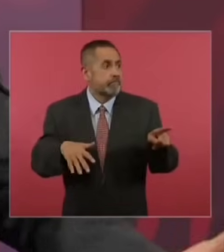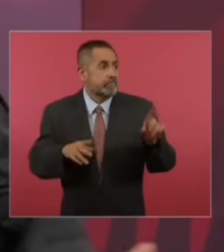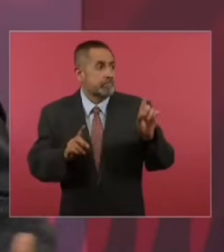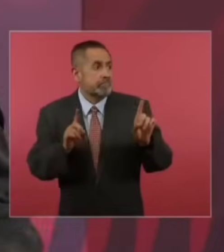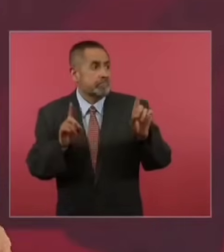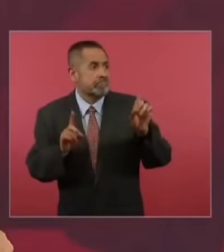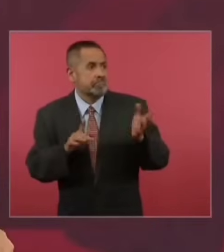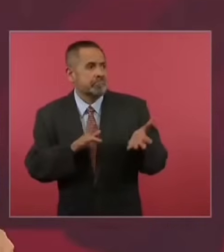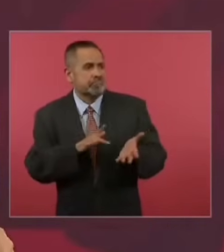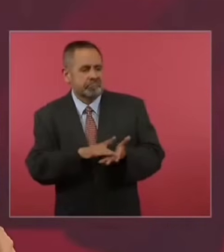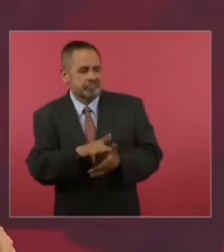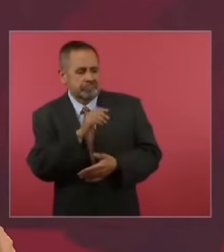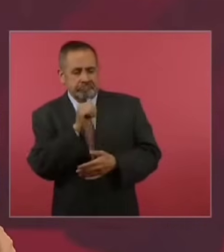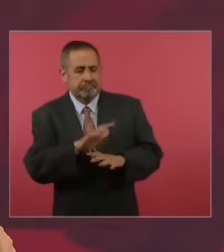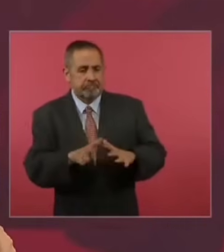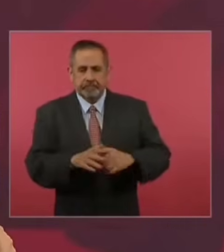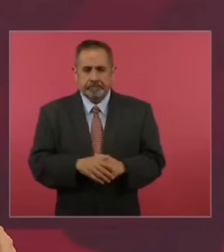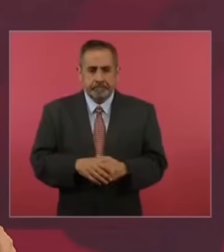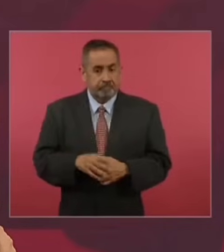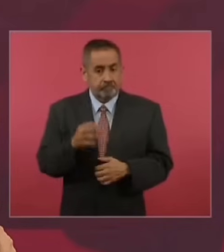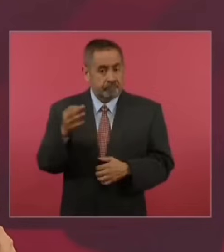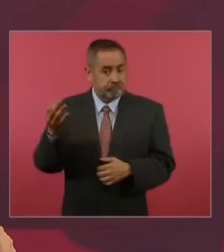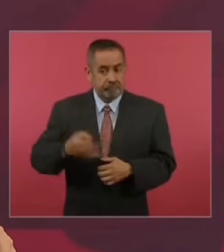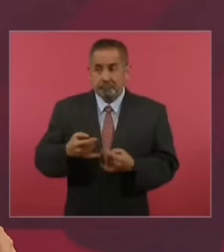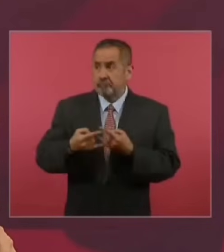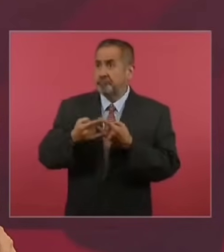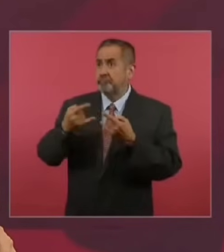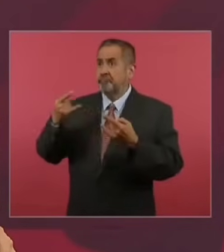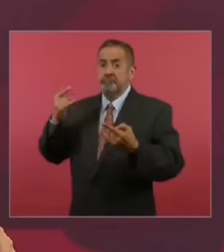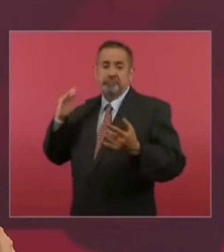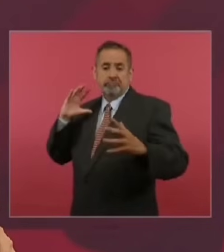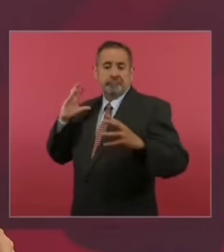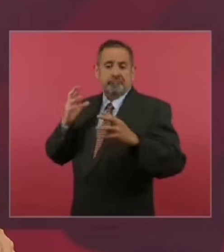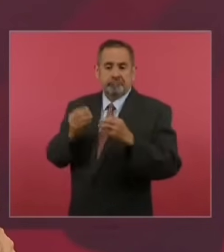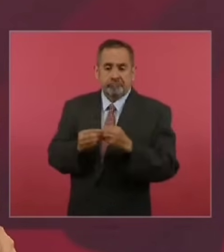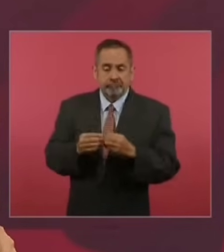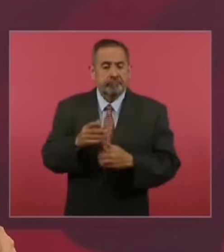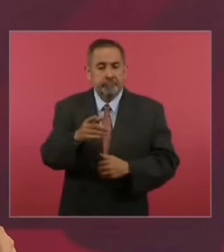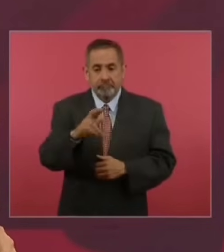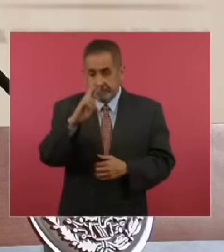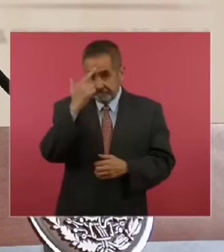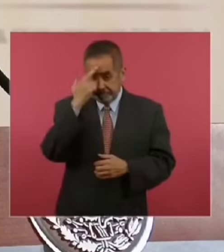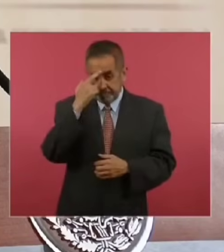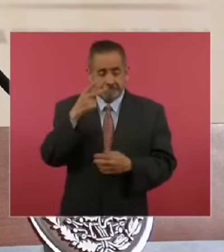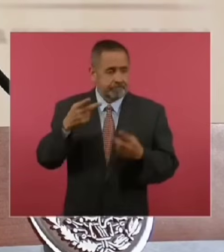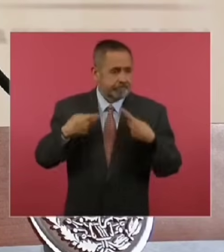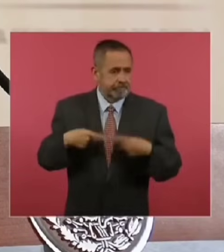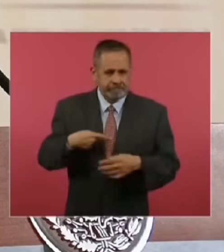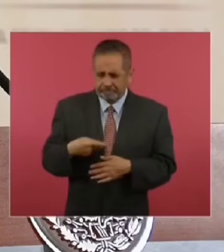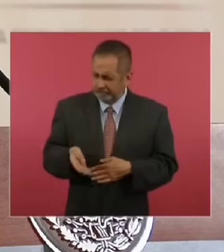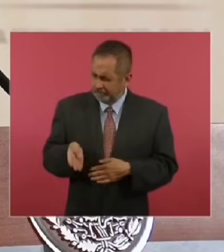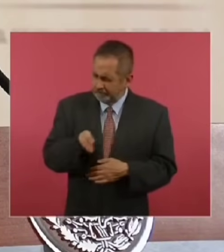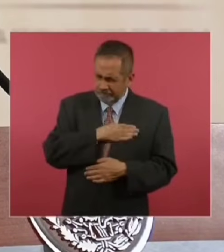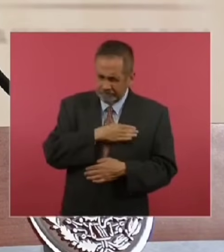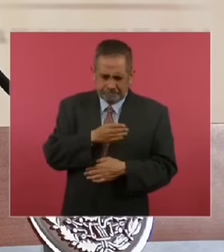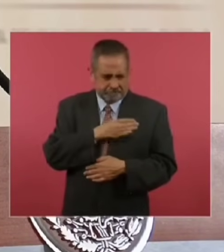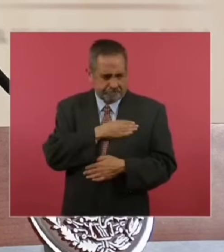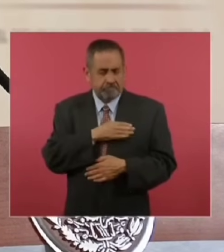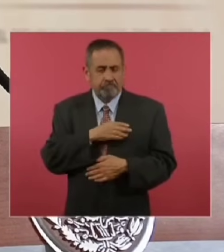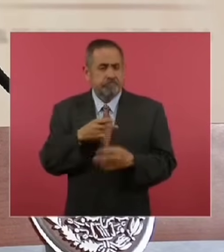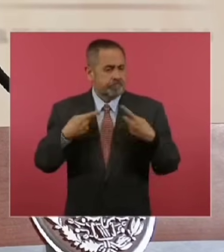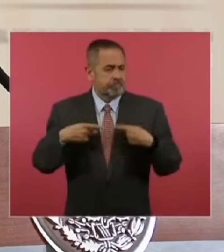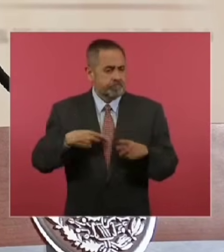nuestra lo constatamos cuando un hombre muy bueno, amante de la